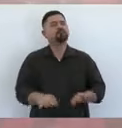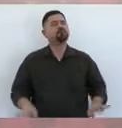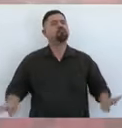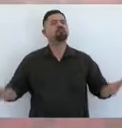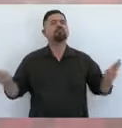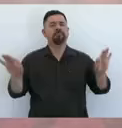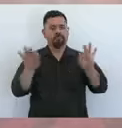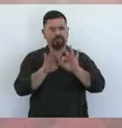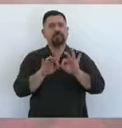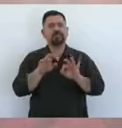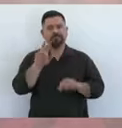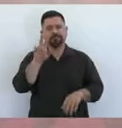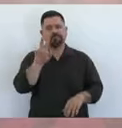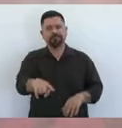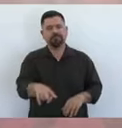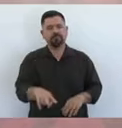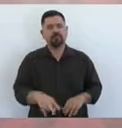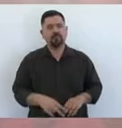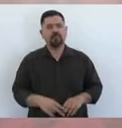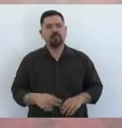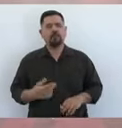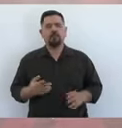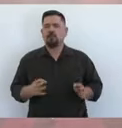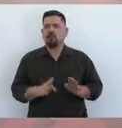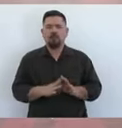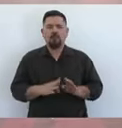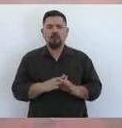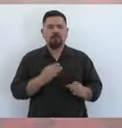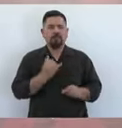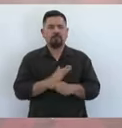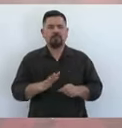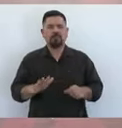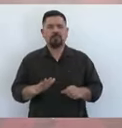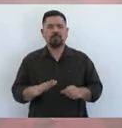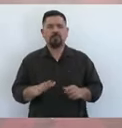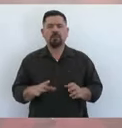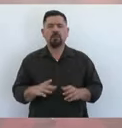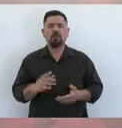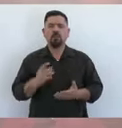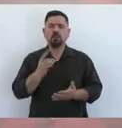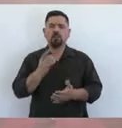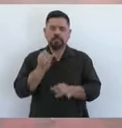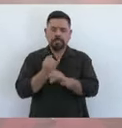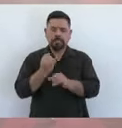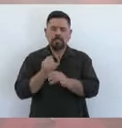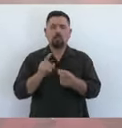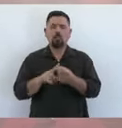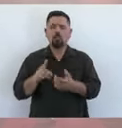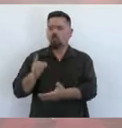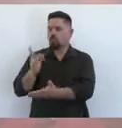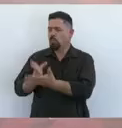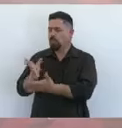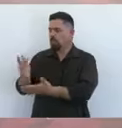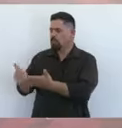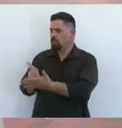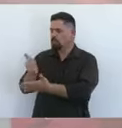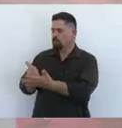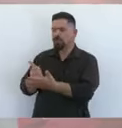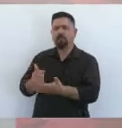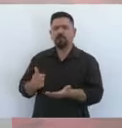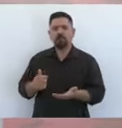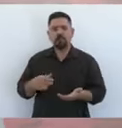importantísimo. Y no es posible que solo haya internet en las ciudades y no haya